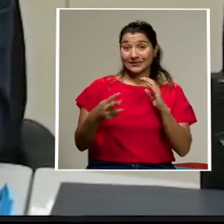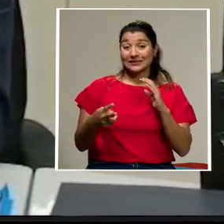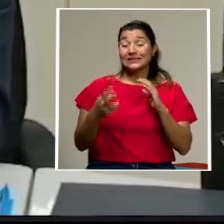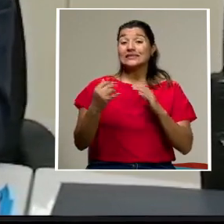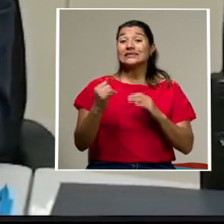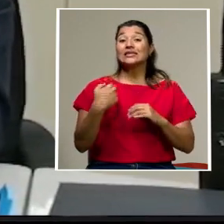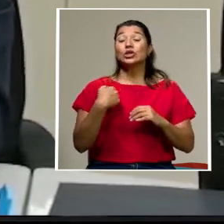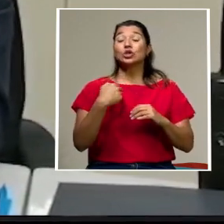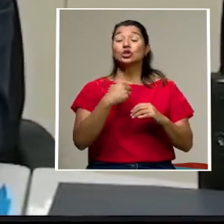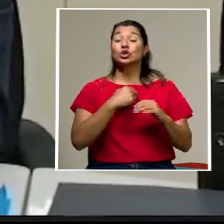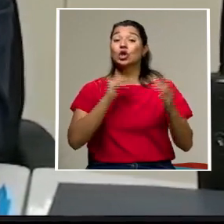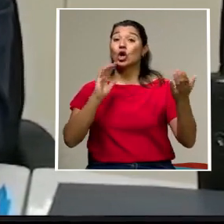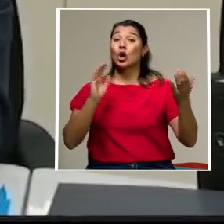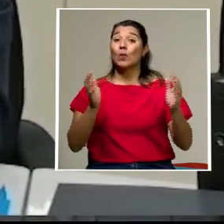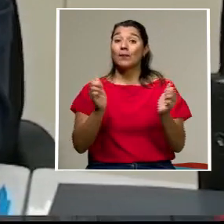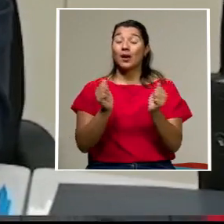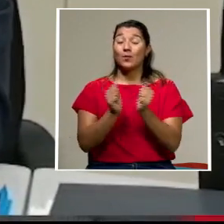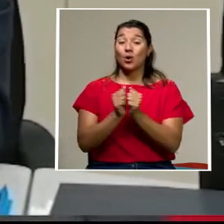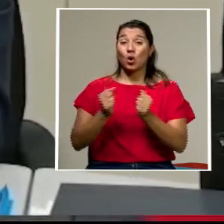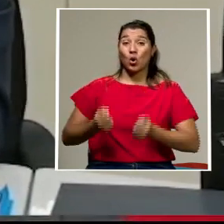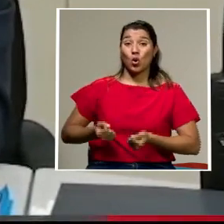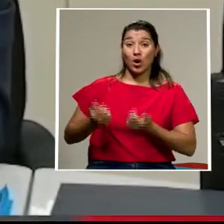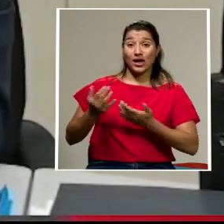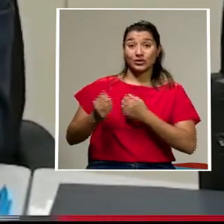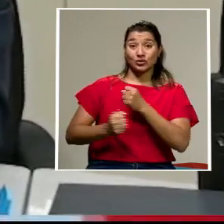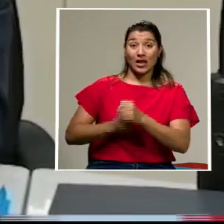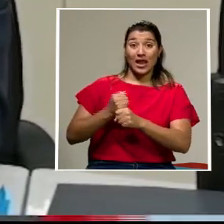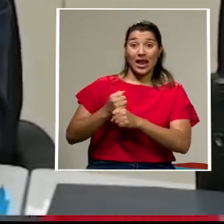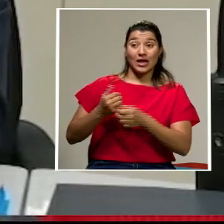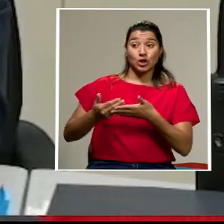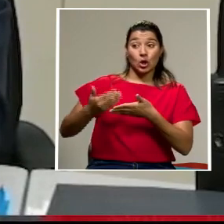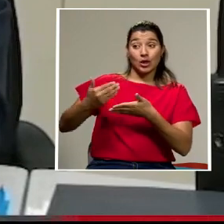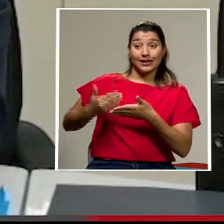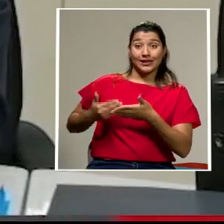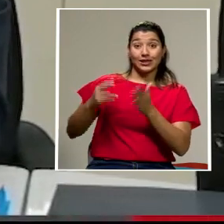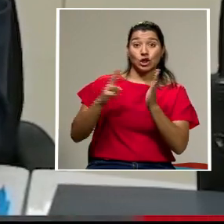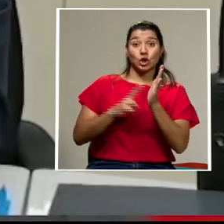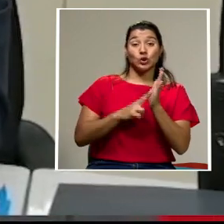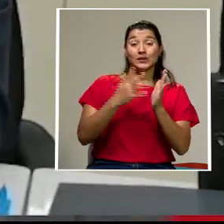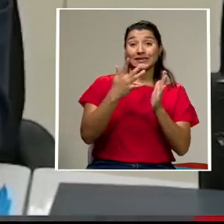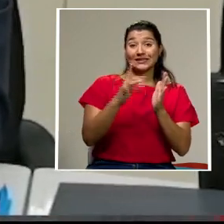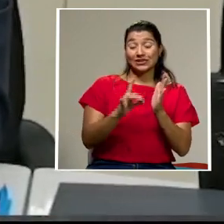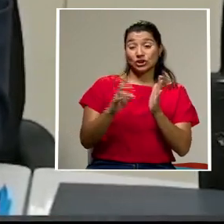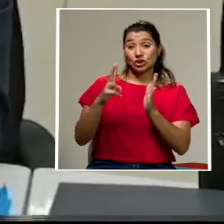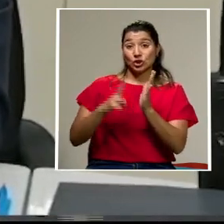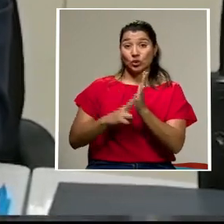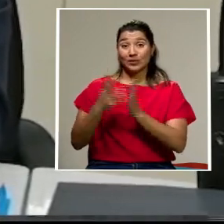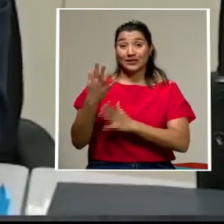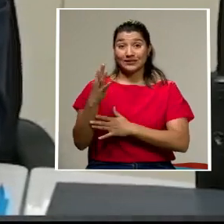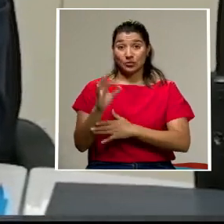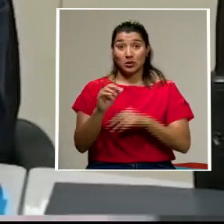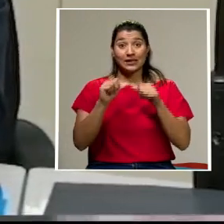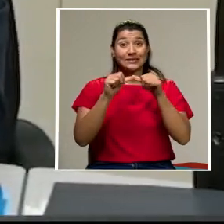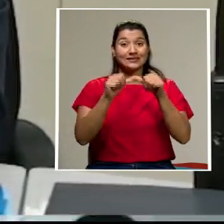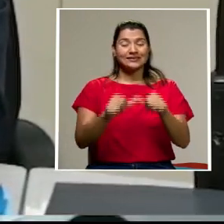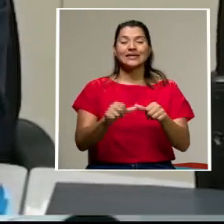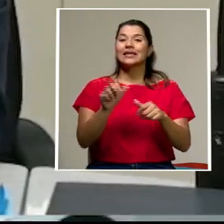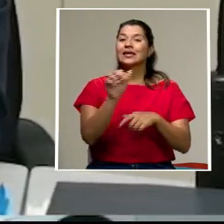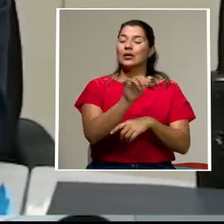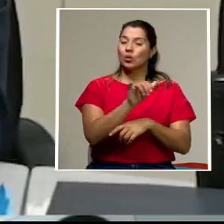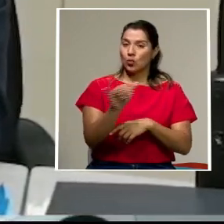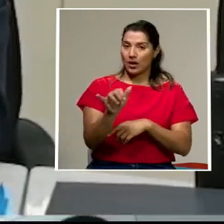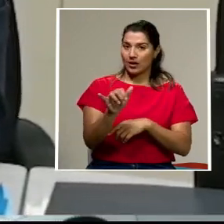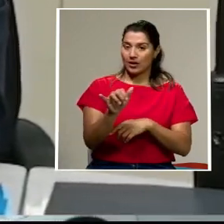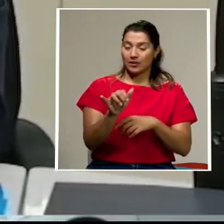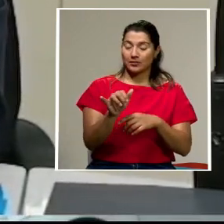con el gasto que se experimenta durante el año 2018-2019, se mantiene estable, lo cual tiene